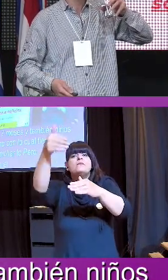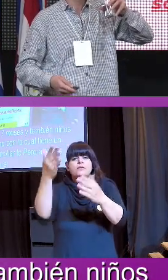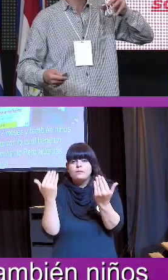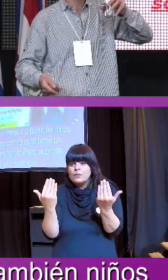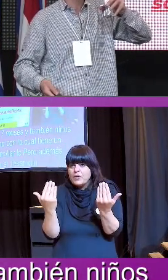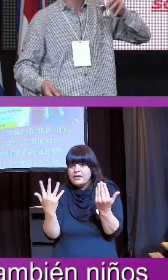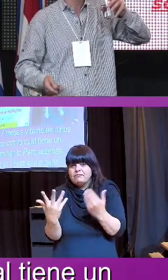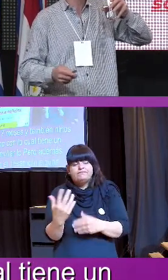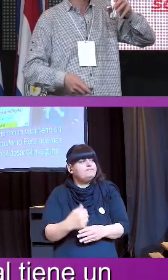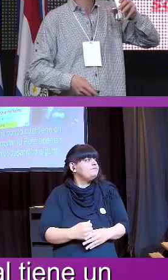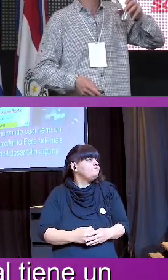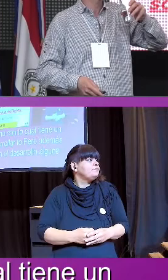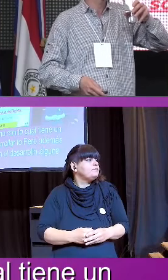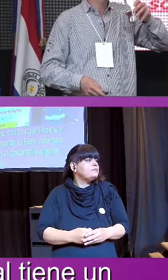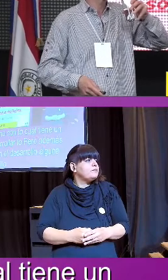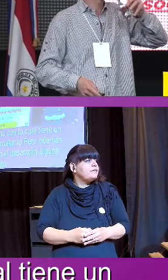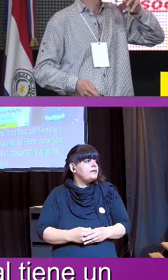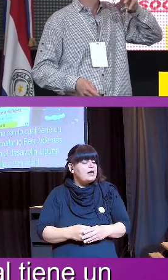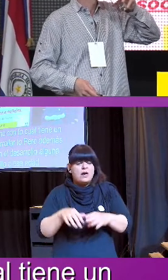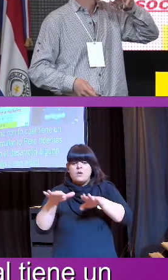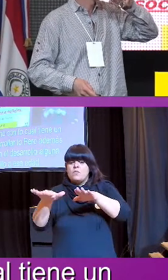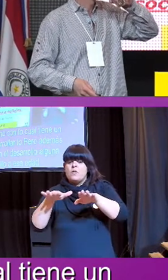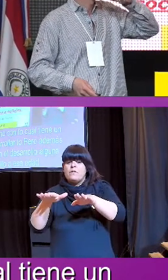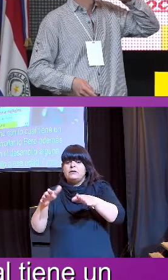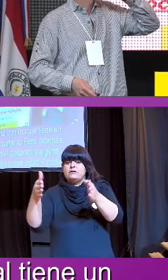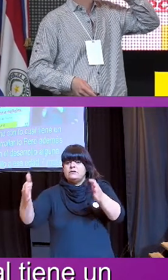desarrollo, alguna diferencia importante en el desarrollo a esa edad, a los 6-7 meses.